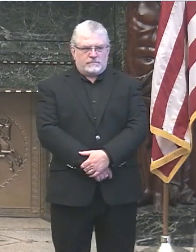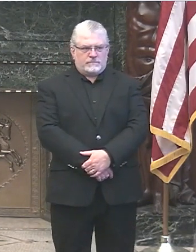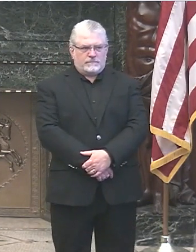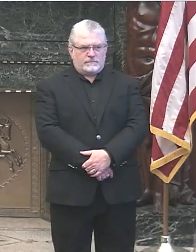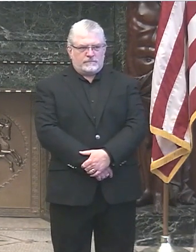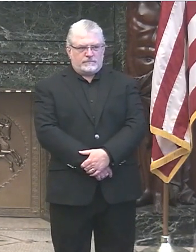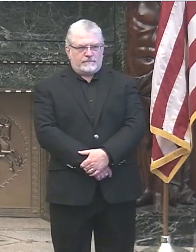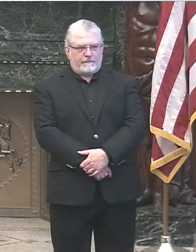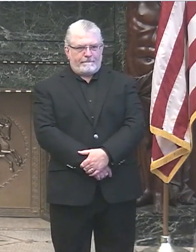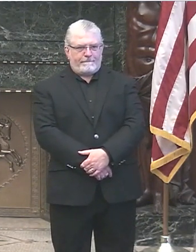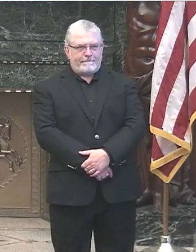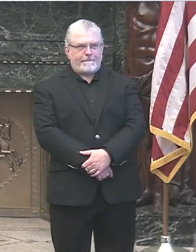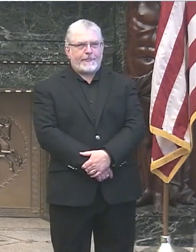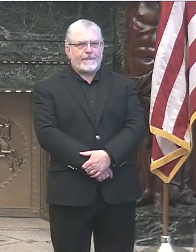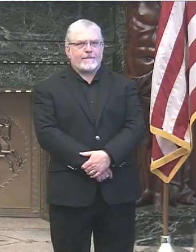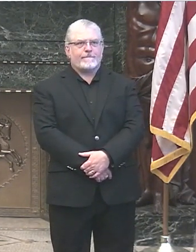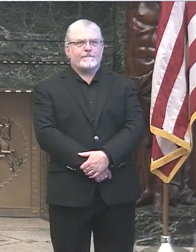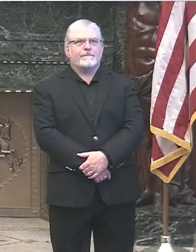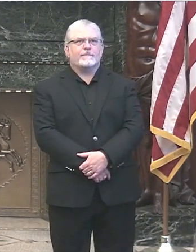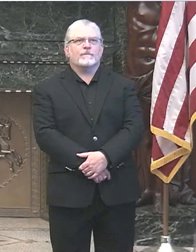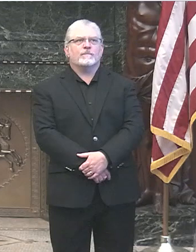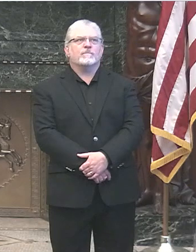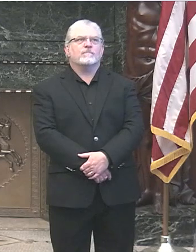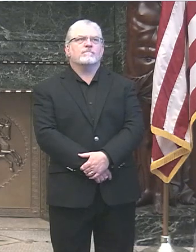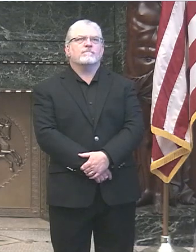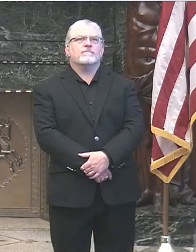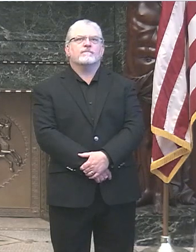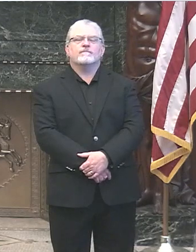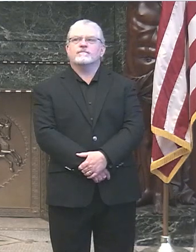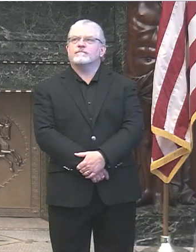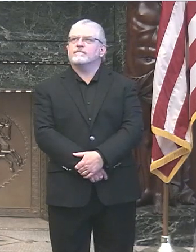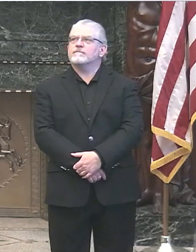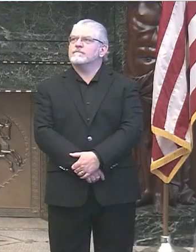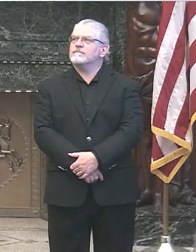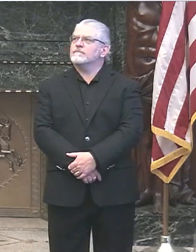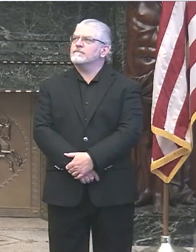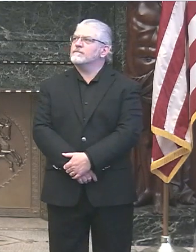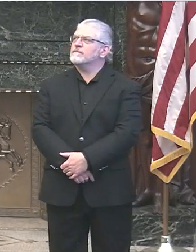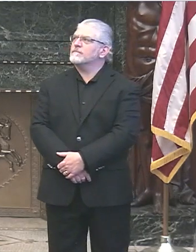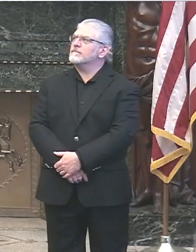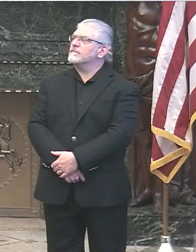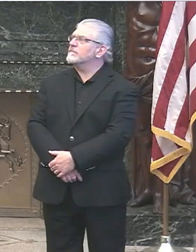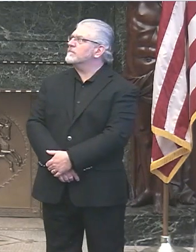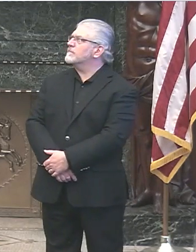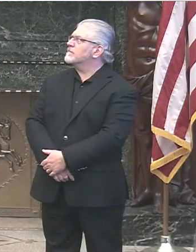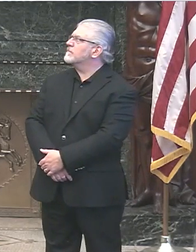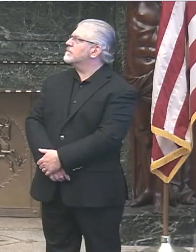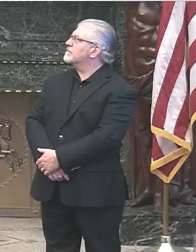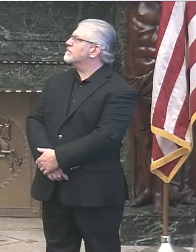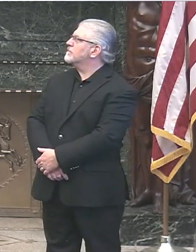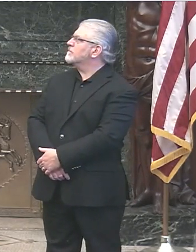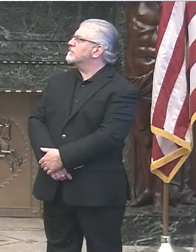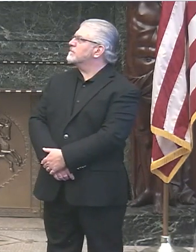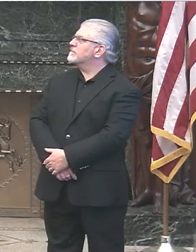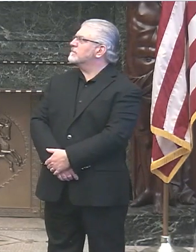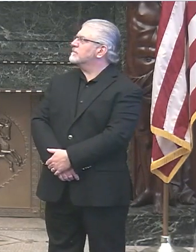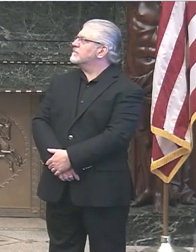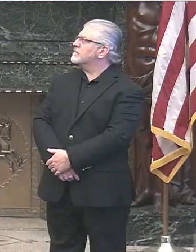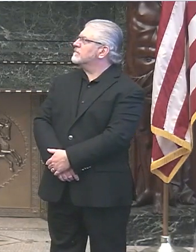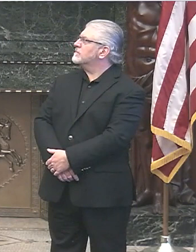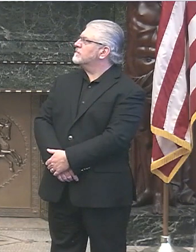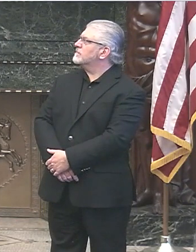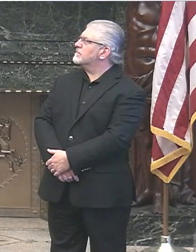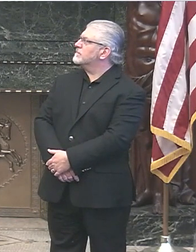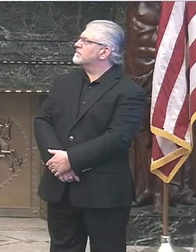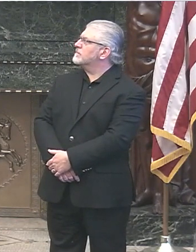ciudad. Este viernes no se recogerá la basura. Los residentes deben colocar su basura en el local acostumbrado